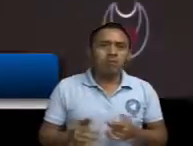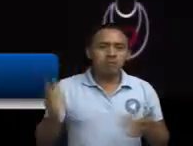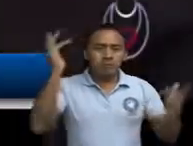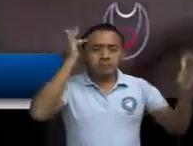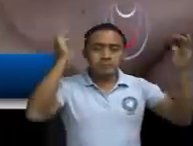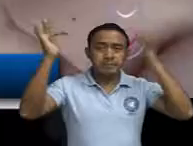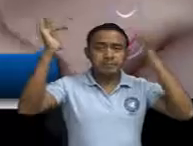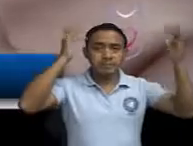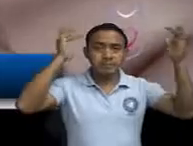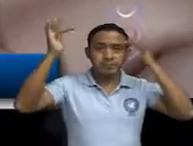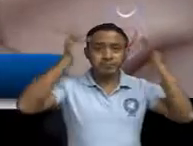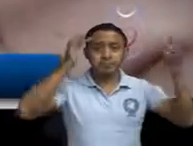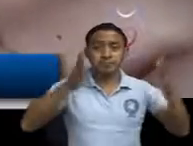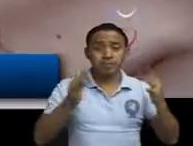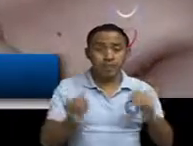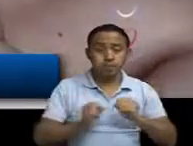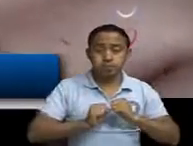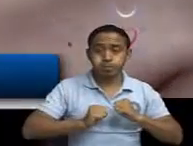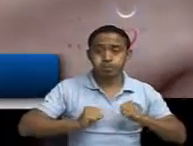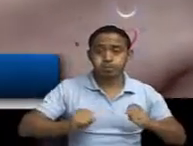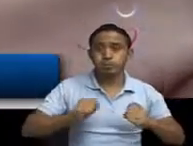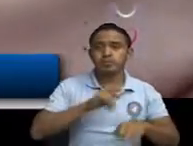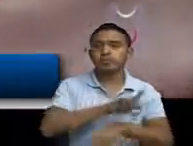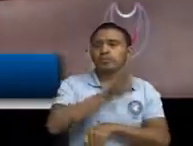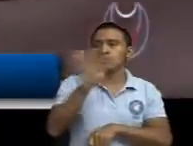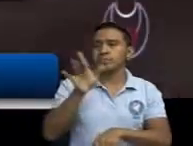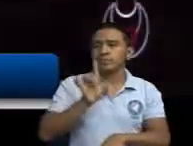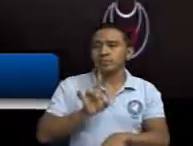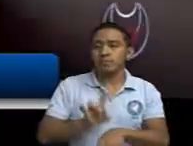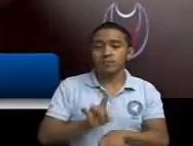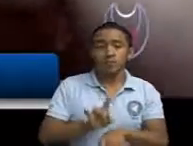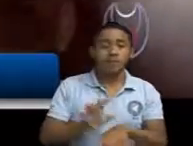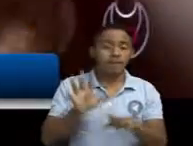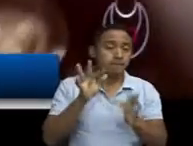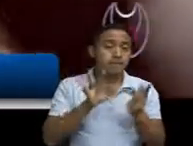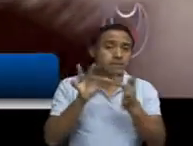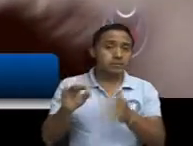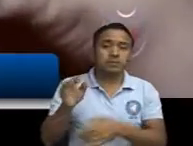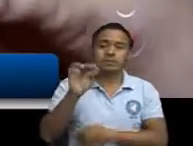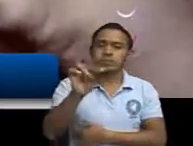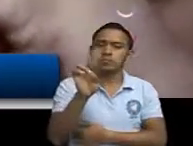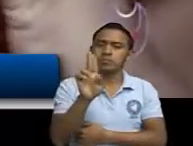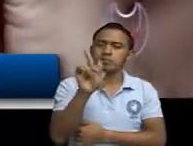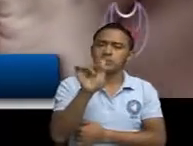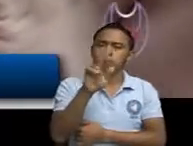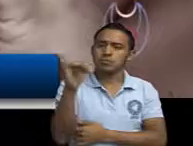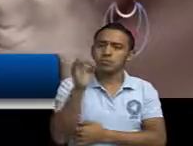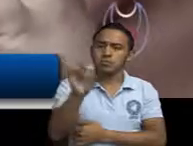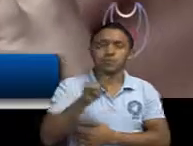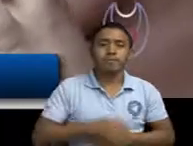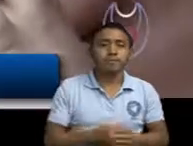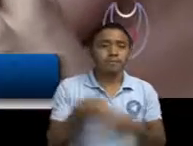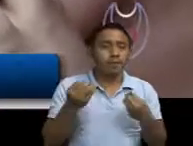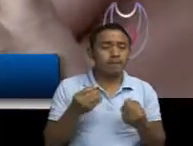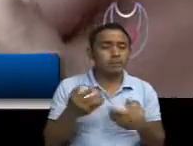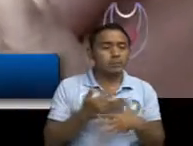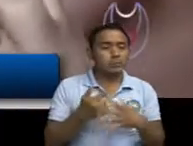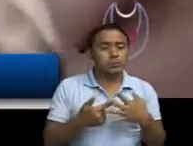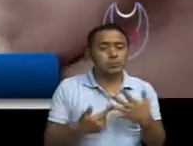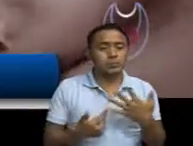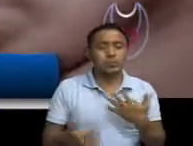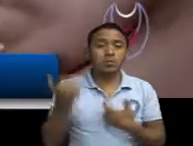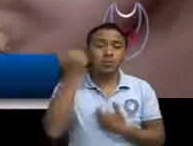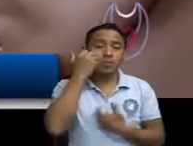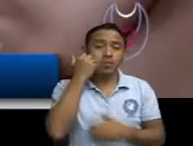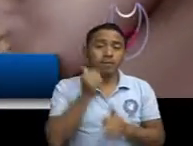preocupan cuando ya están en la obesidad, van donde el nutricionista, van donde el internista por sus múltiples enfermedades que le